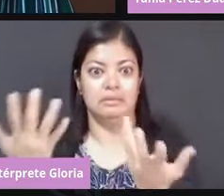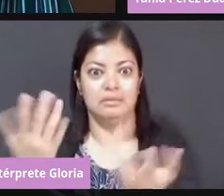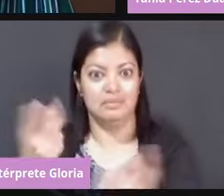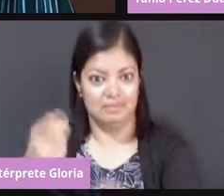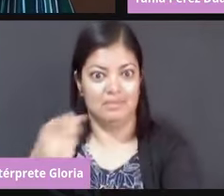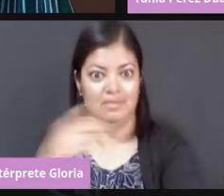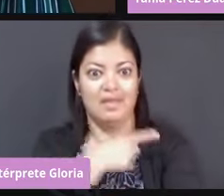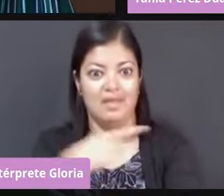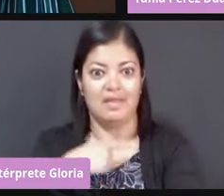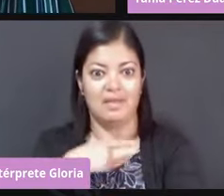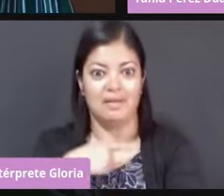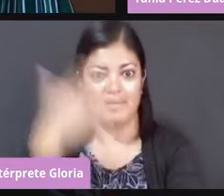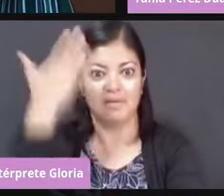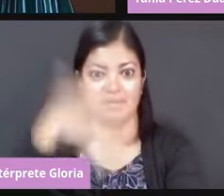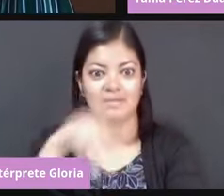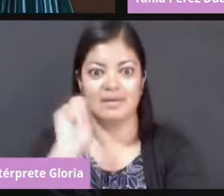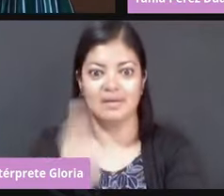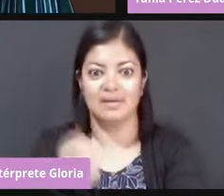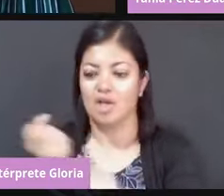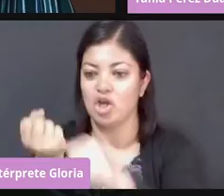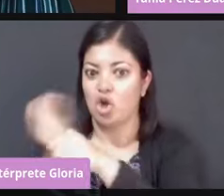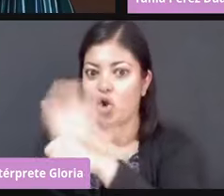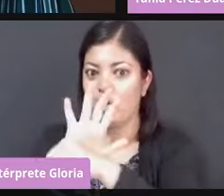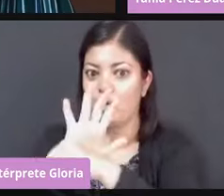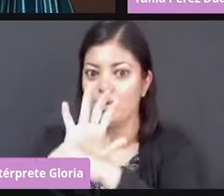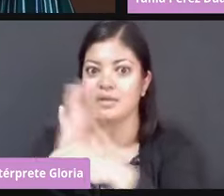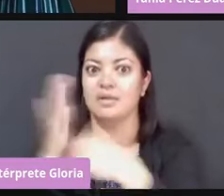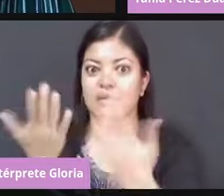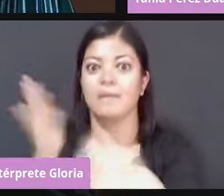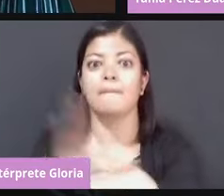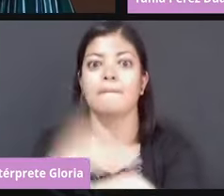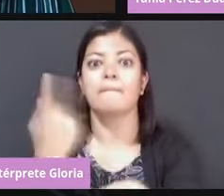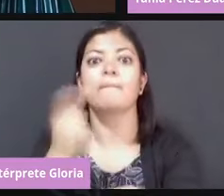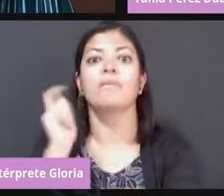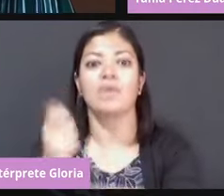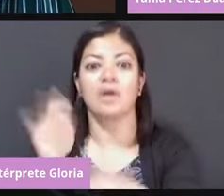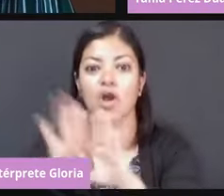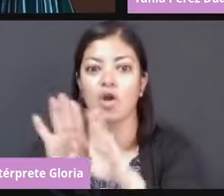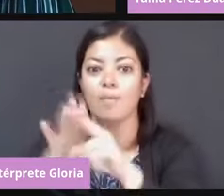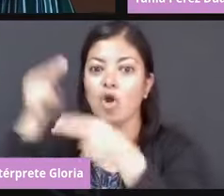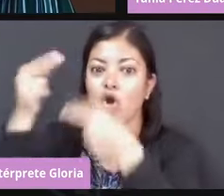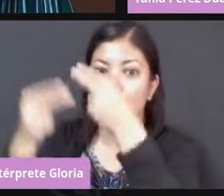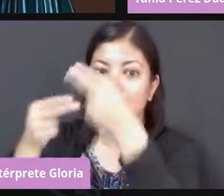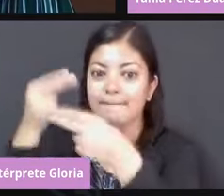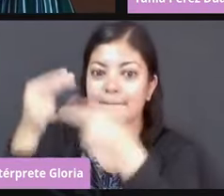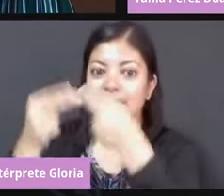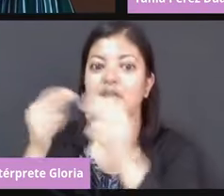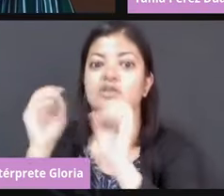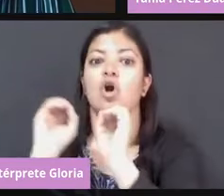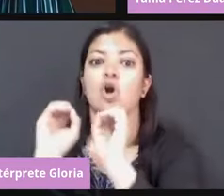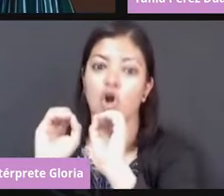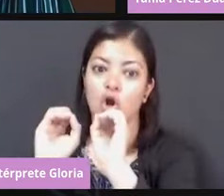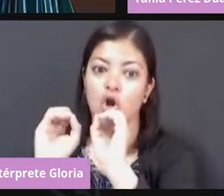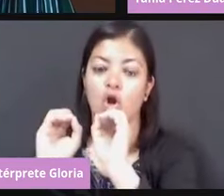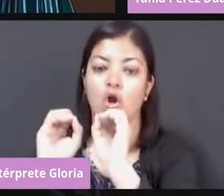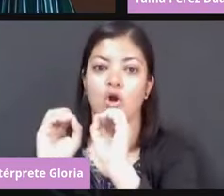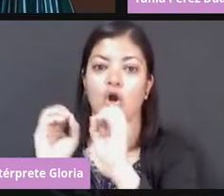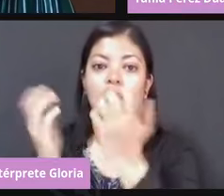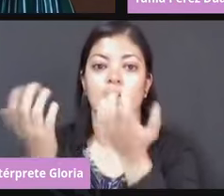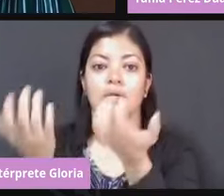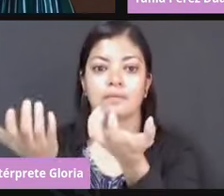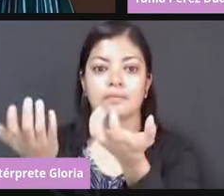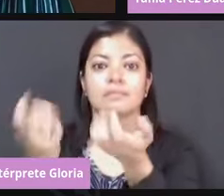estar llenas por el tema de COVID, porque pues es un tema de contaminación, o a lo mejor ahora